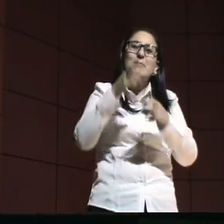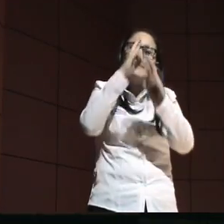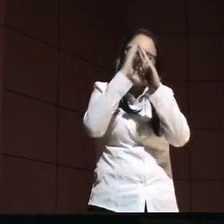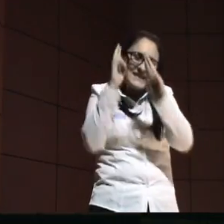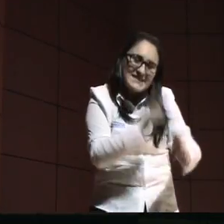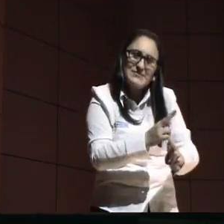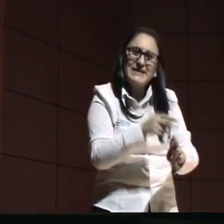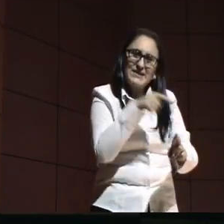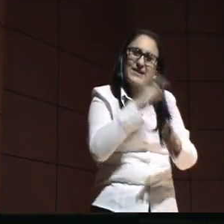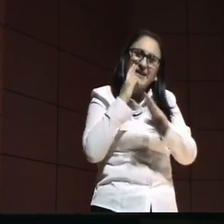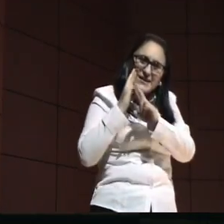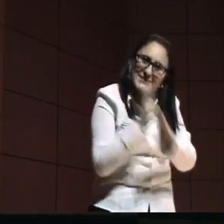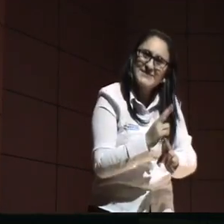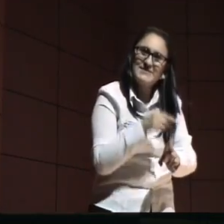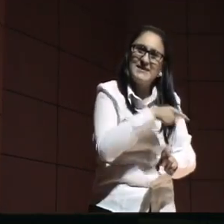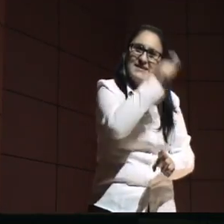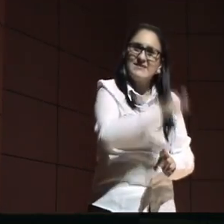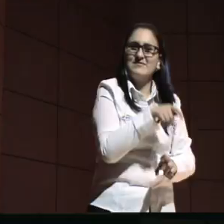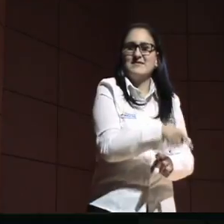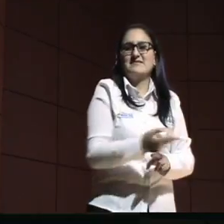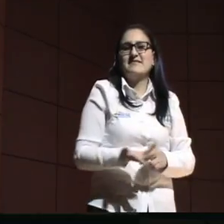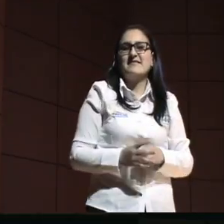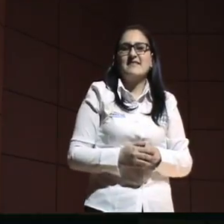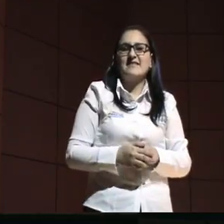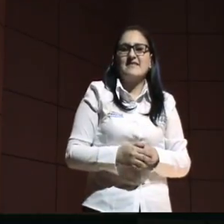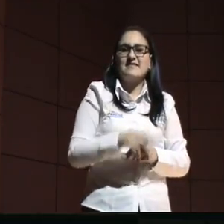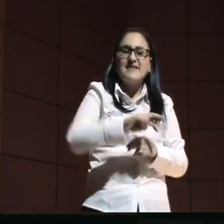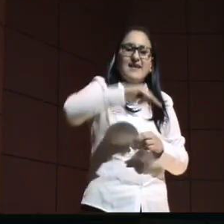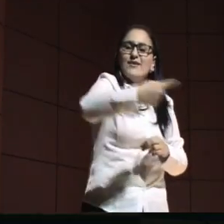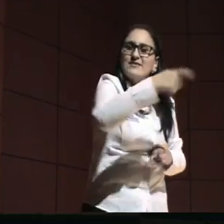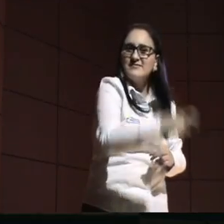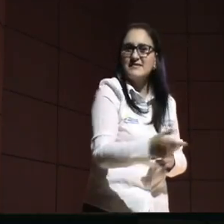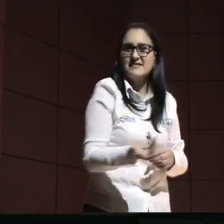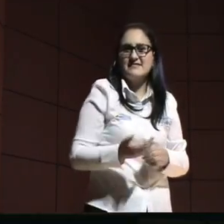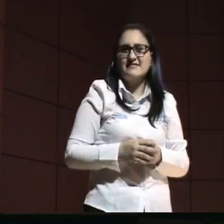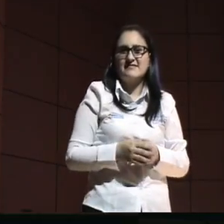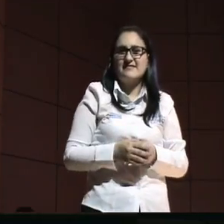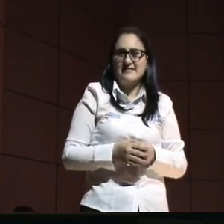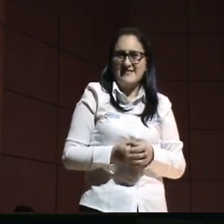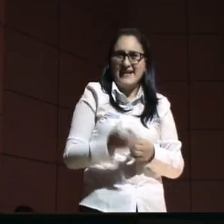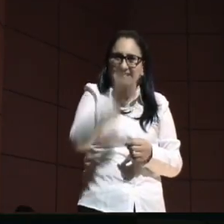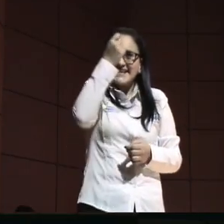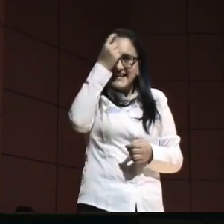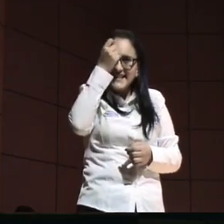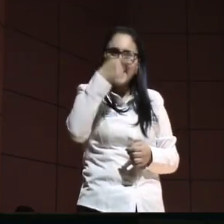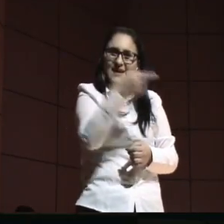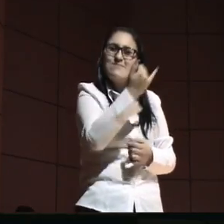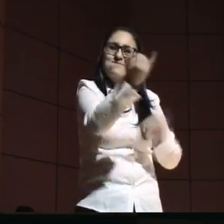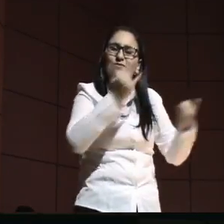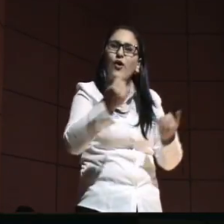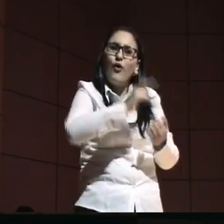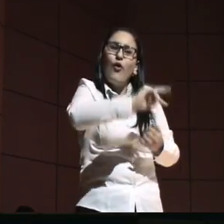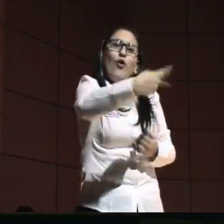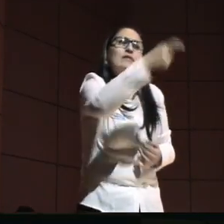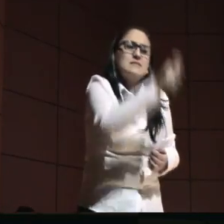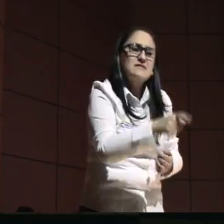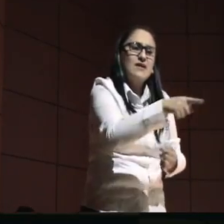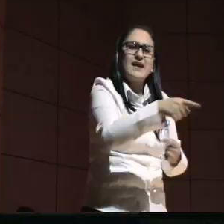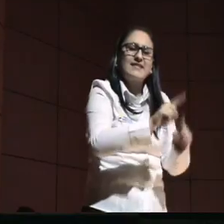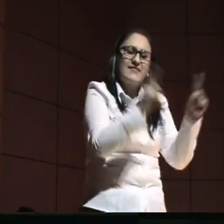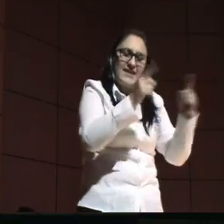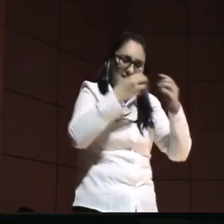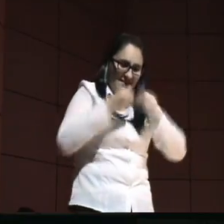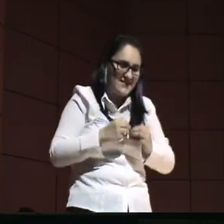respeto y un reconocimiento del otro. Entender que existe otra persona más allá